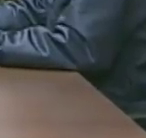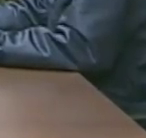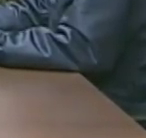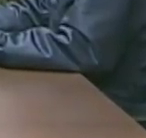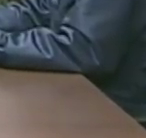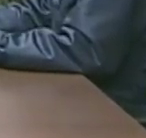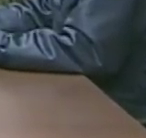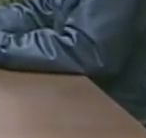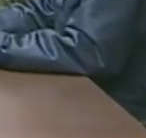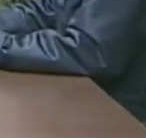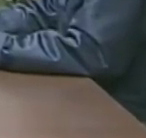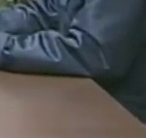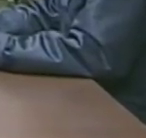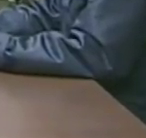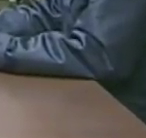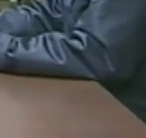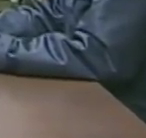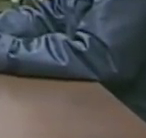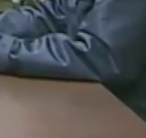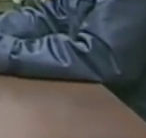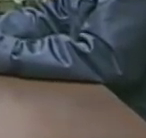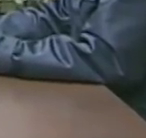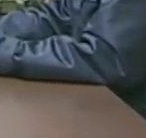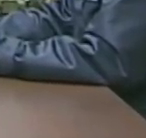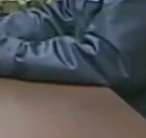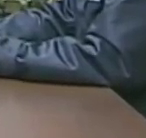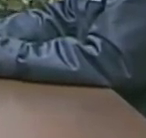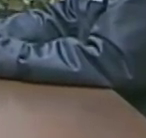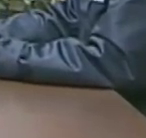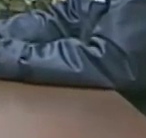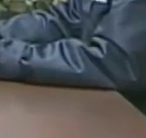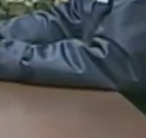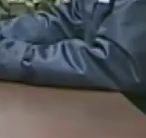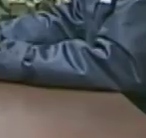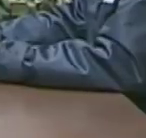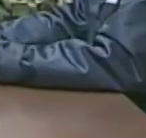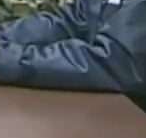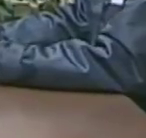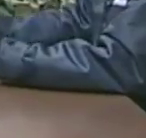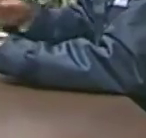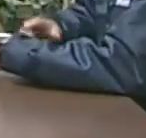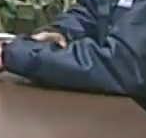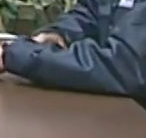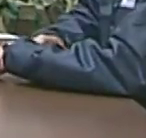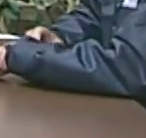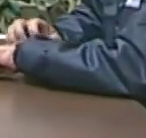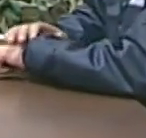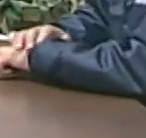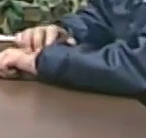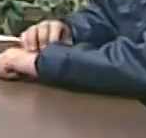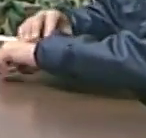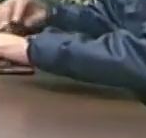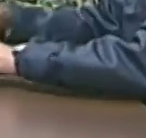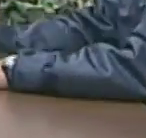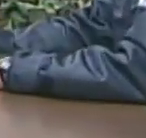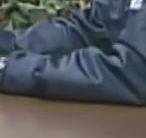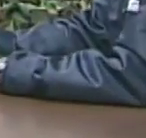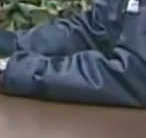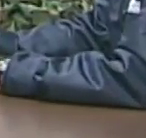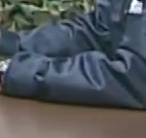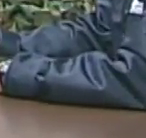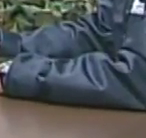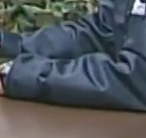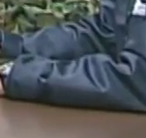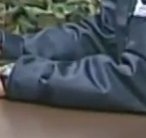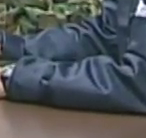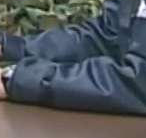6 de la mañana. Son las 4 y 31 minutos de la tarde. 15 de octubre. Felicidad para toda